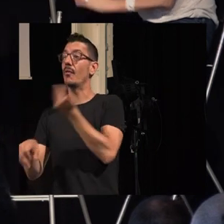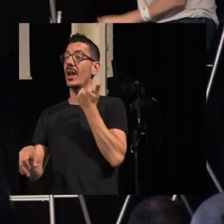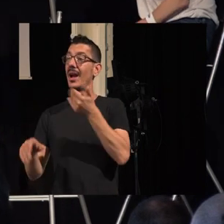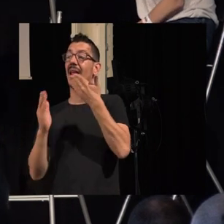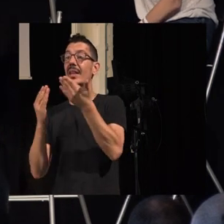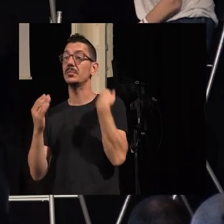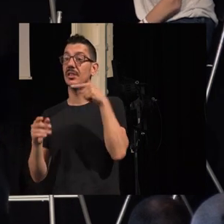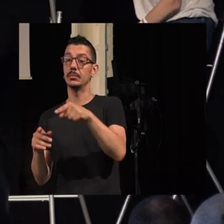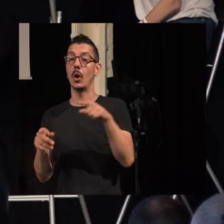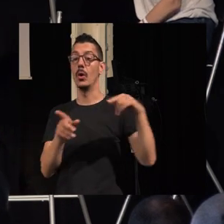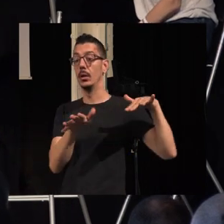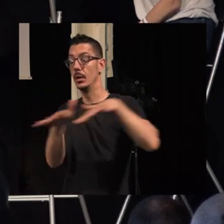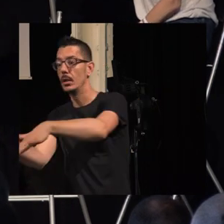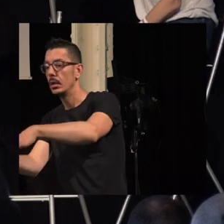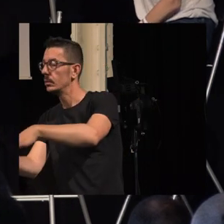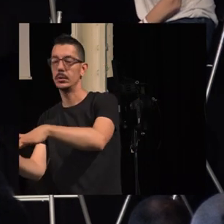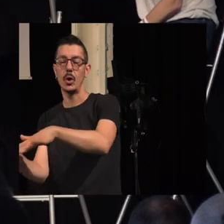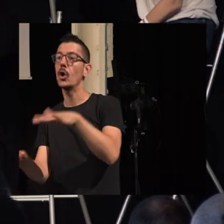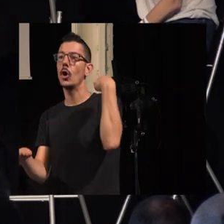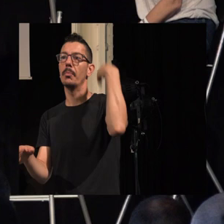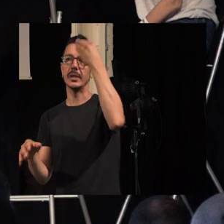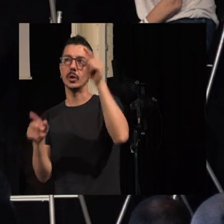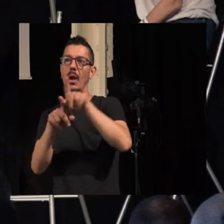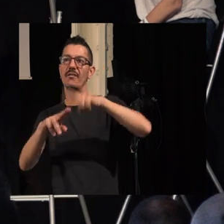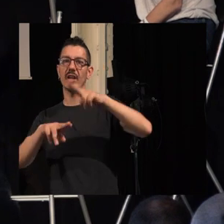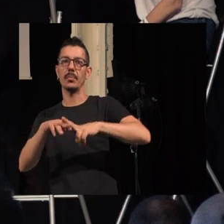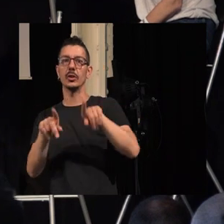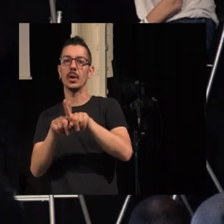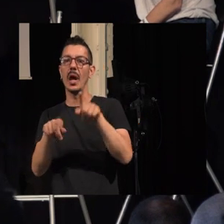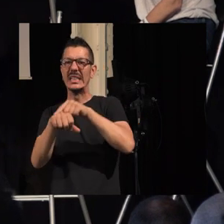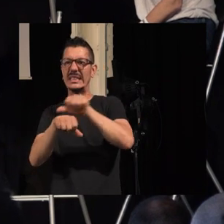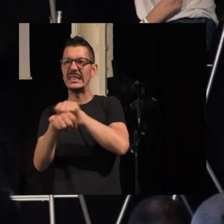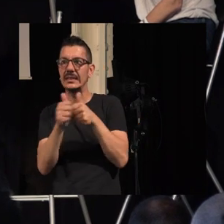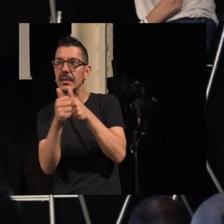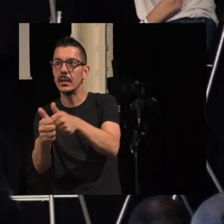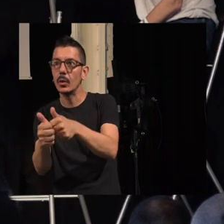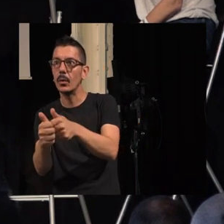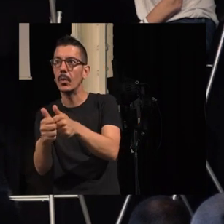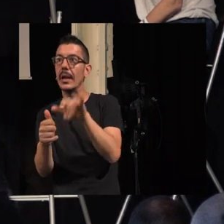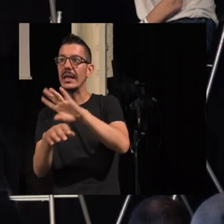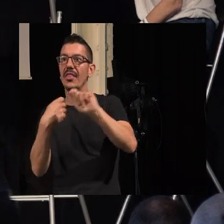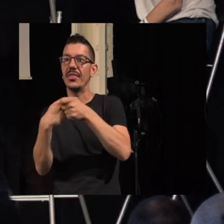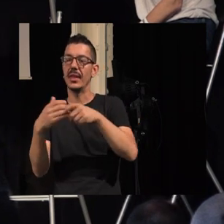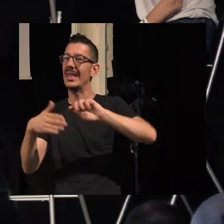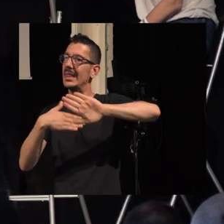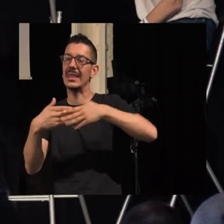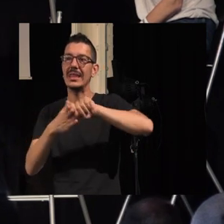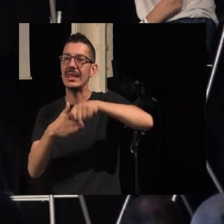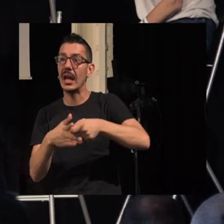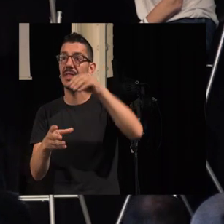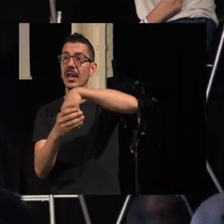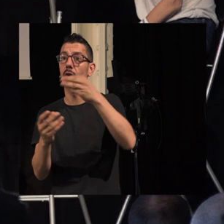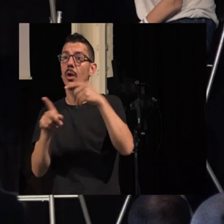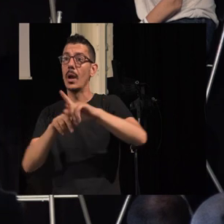también fenómenos de sectarismo y de cierre dentro del movimiento radical. Os cuento, hace 2 años,